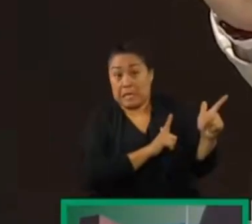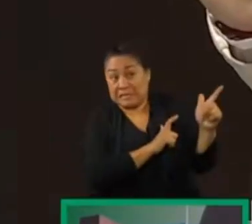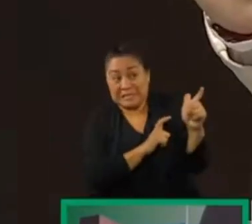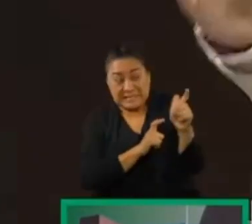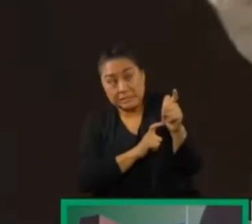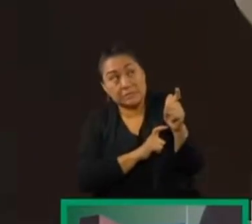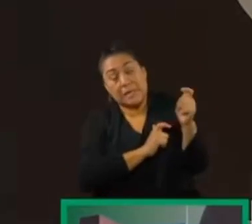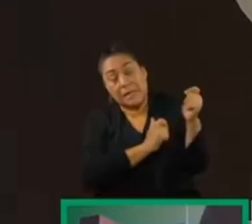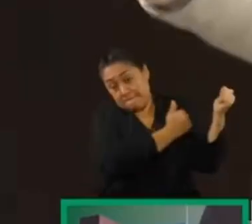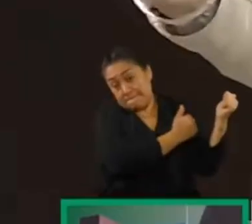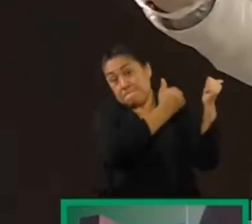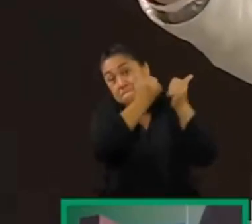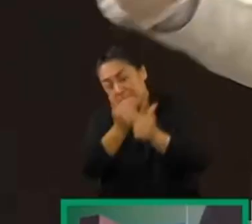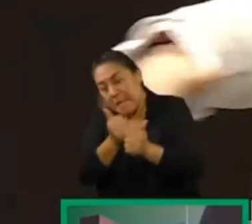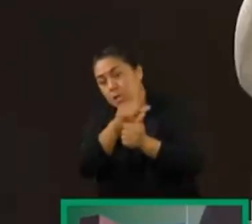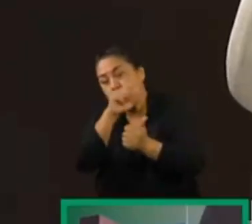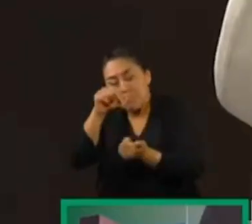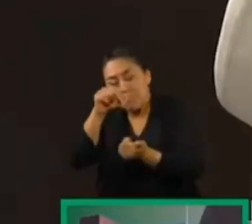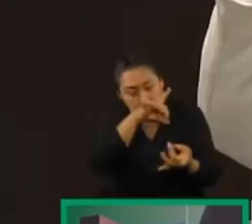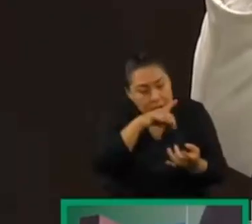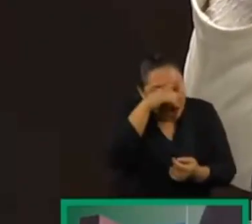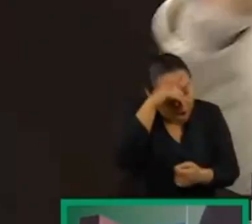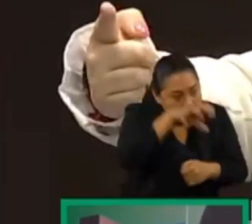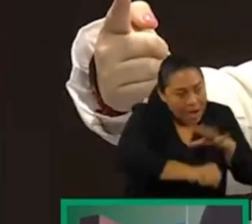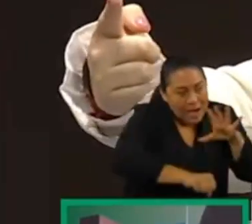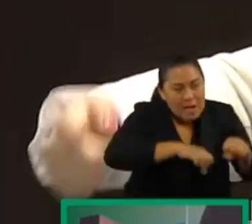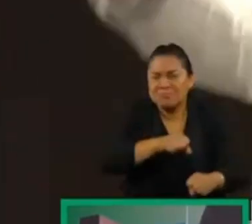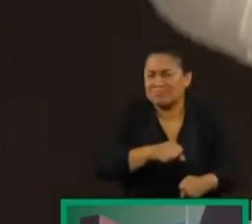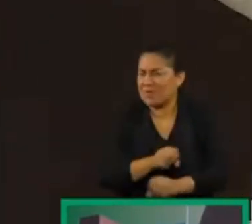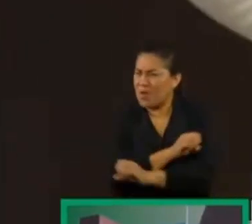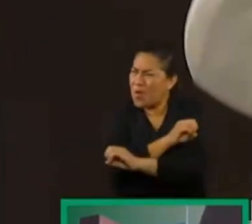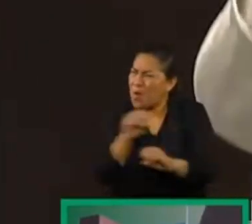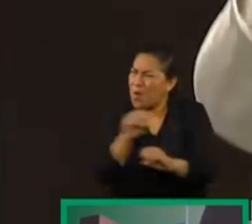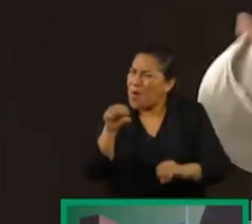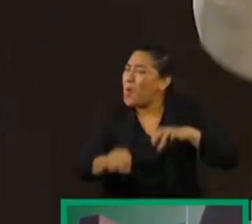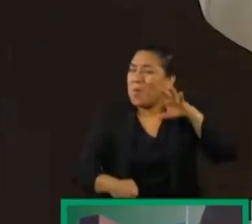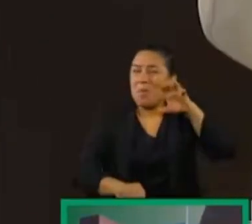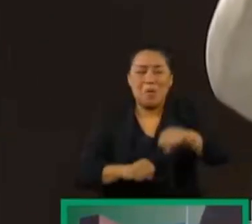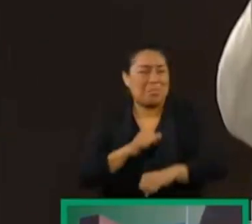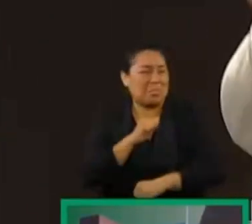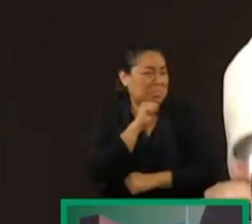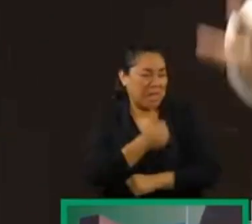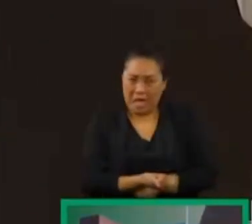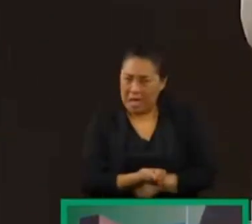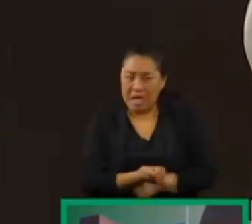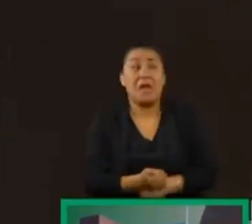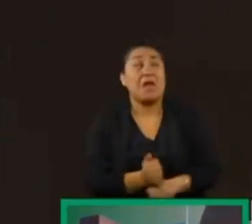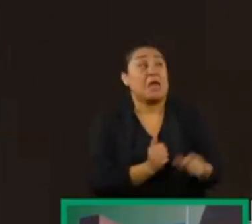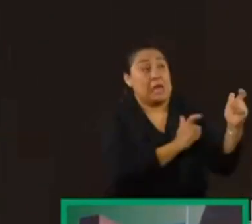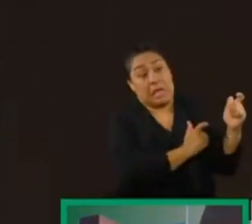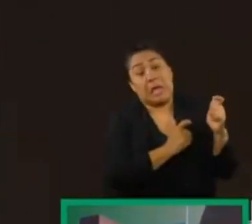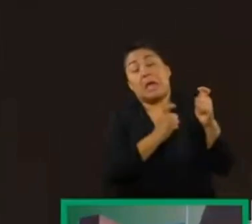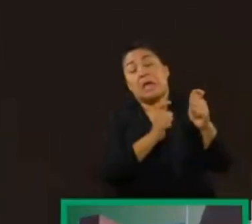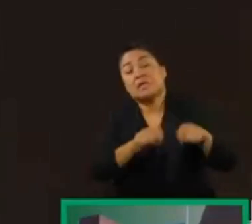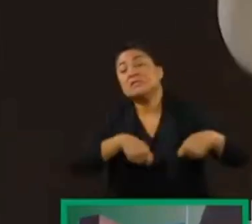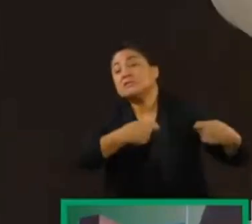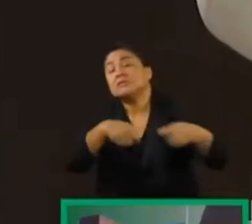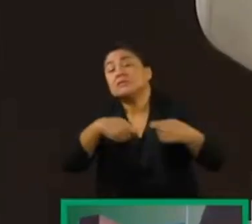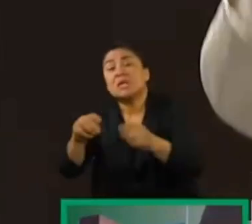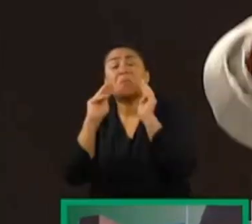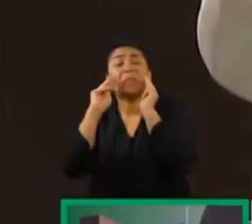ser rastreadas. Pues ni fueron rastreadas, ni detuvieron a nadie y terminaron en las manos de los